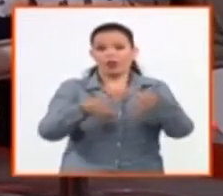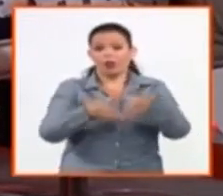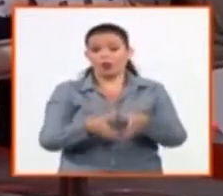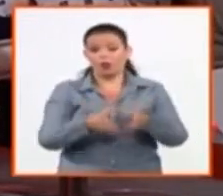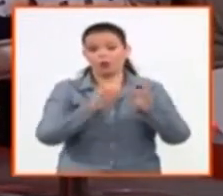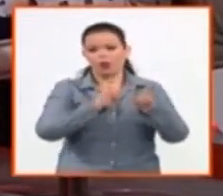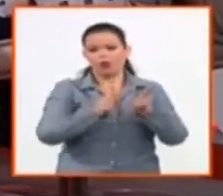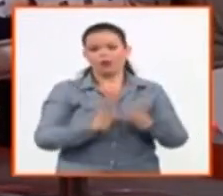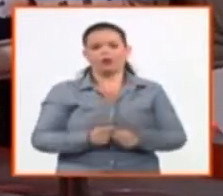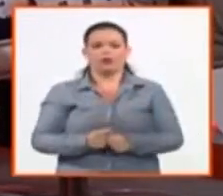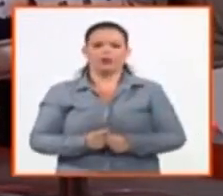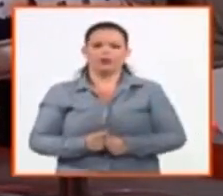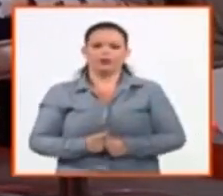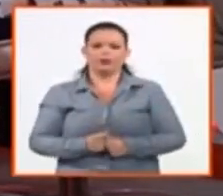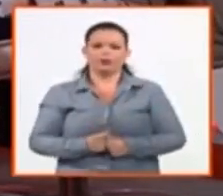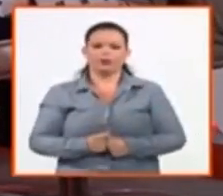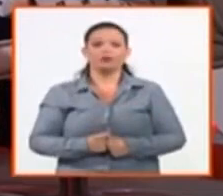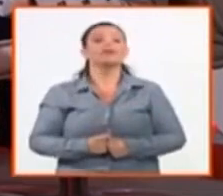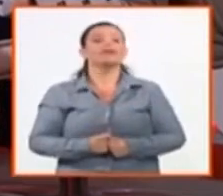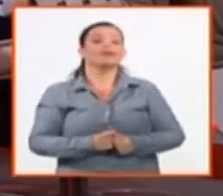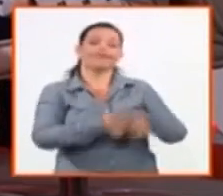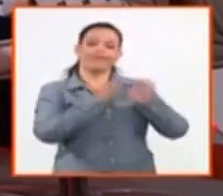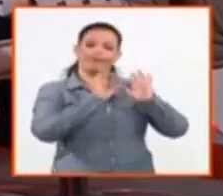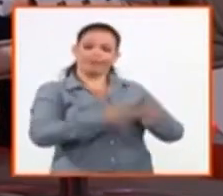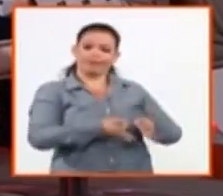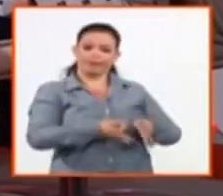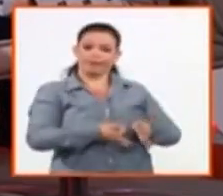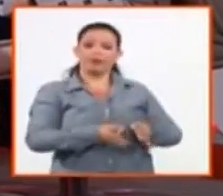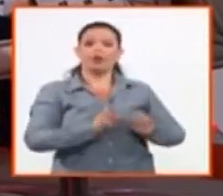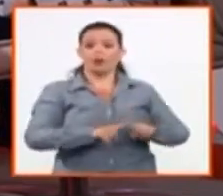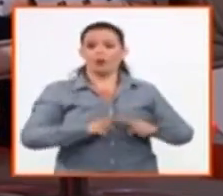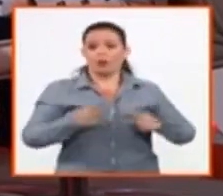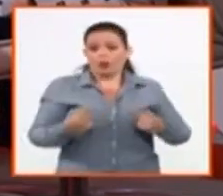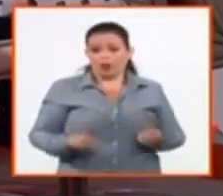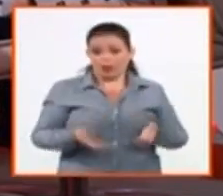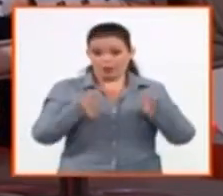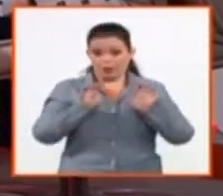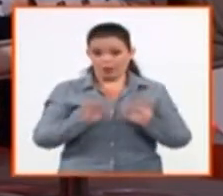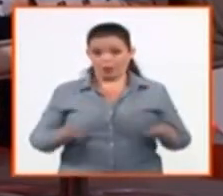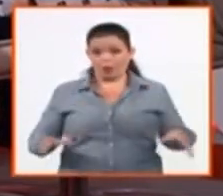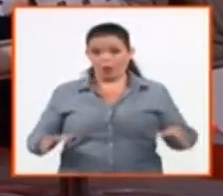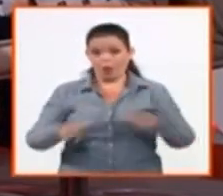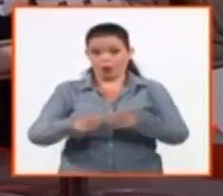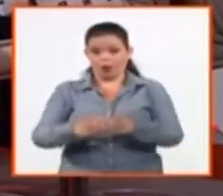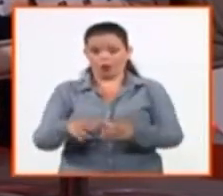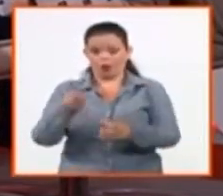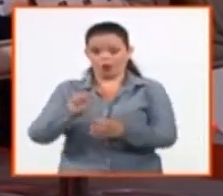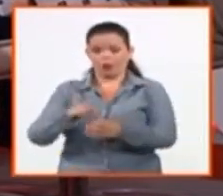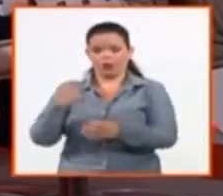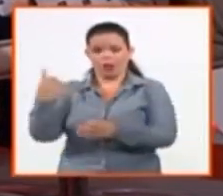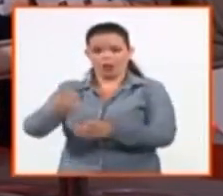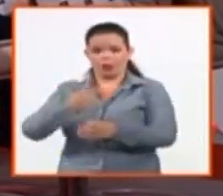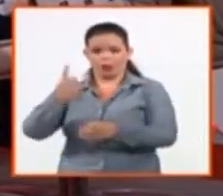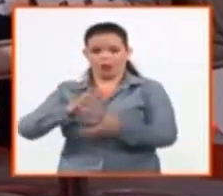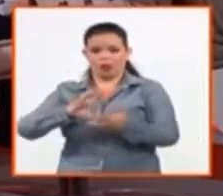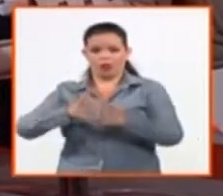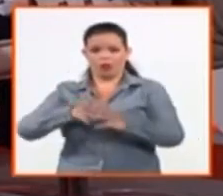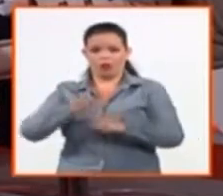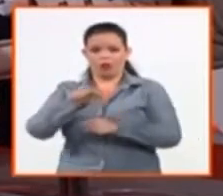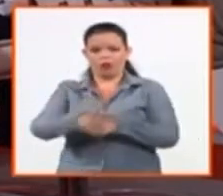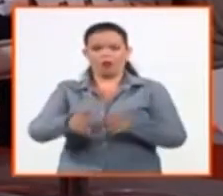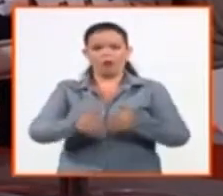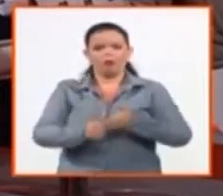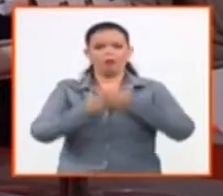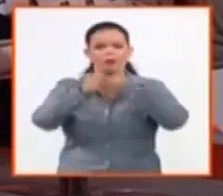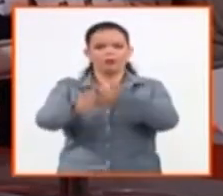Claro. Y este mismo Frente Nacional, yo lo dije en otro programa que me invitaron, está dirigido por el hijo